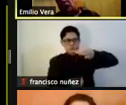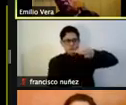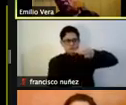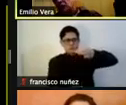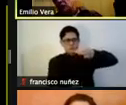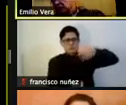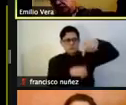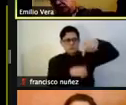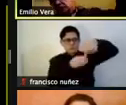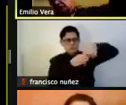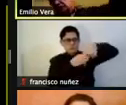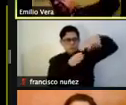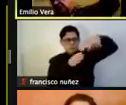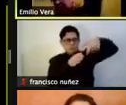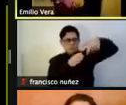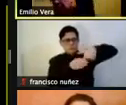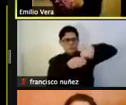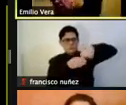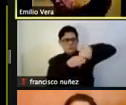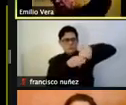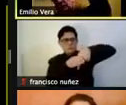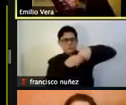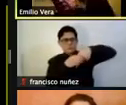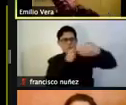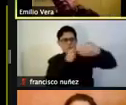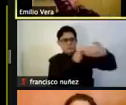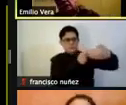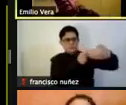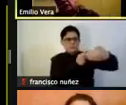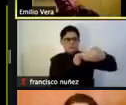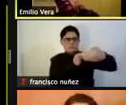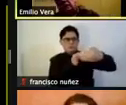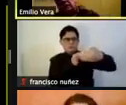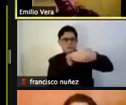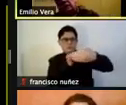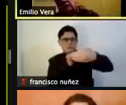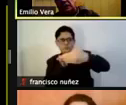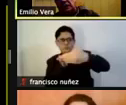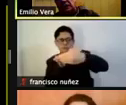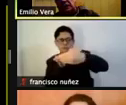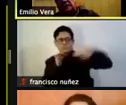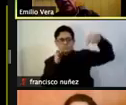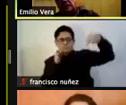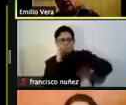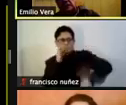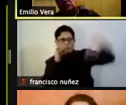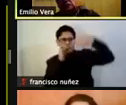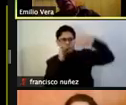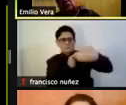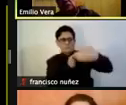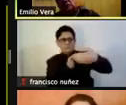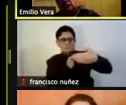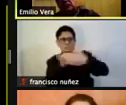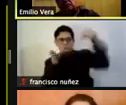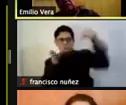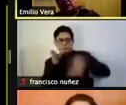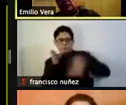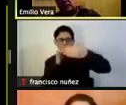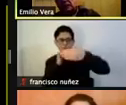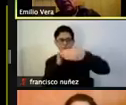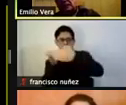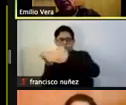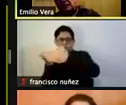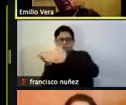barco, con las mismas pistolas de aire que les mencionaba anteriormente. Aquí, en un barco